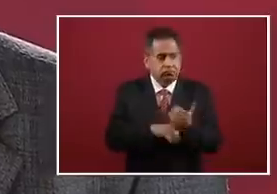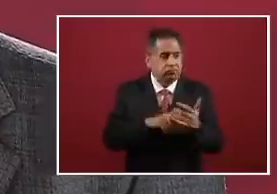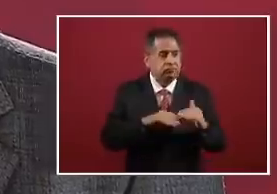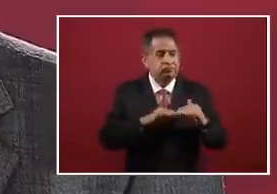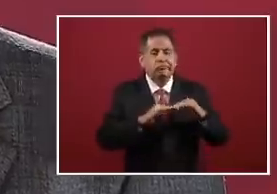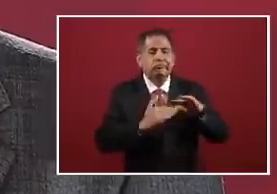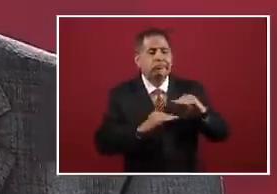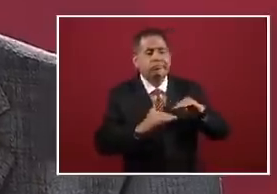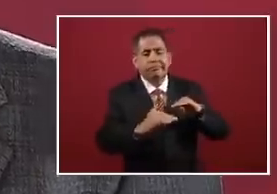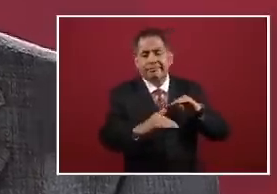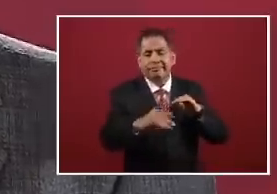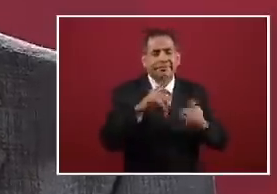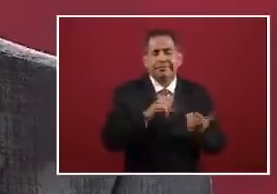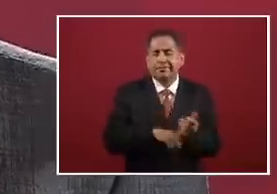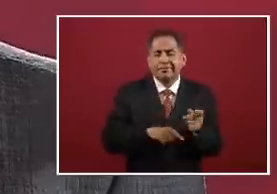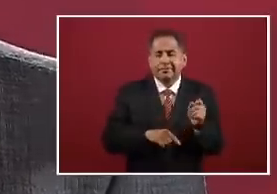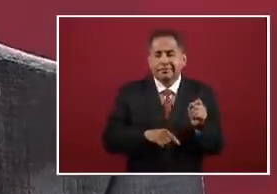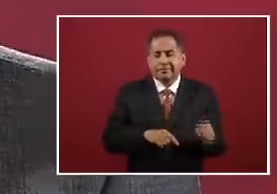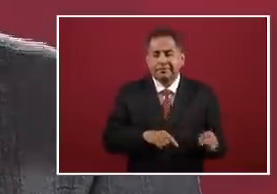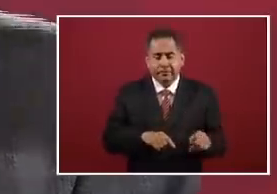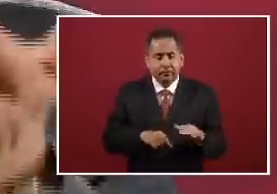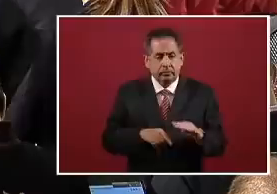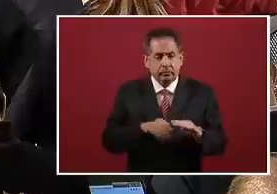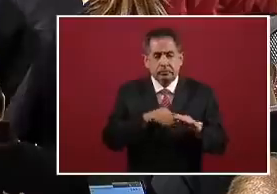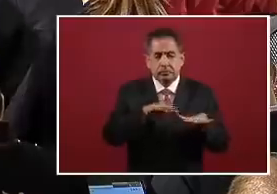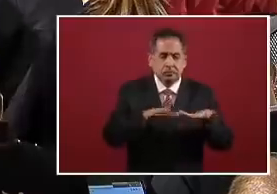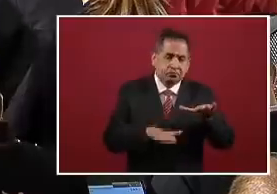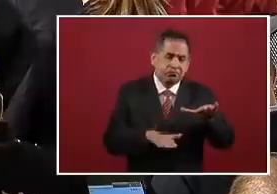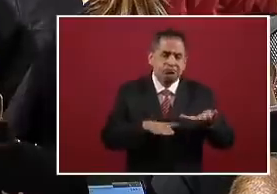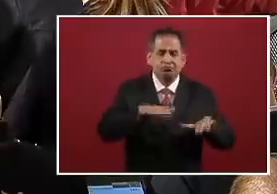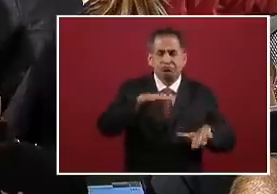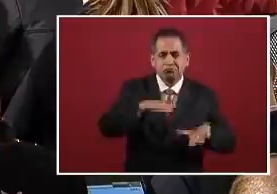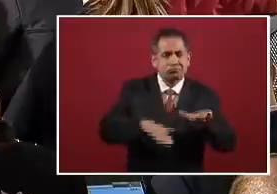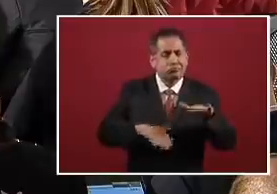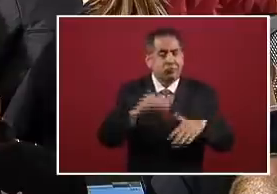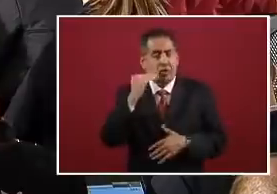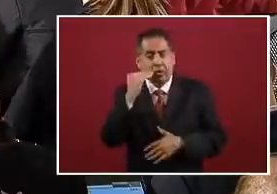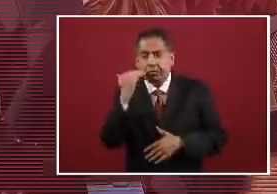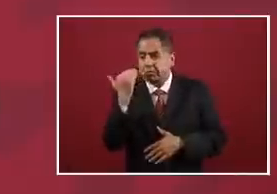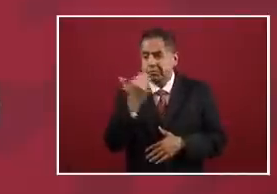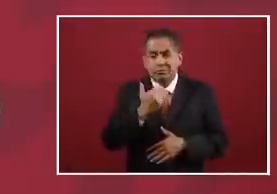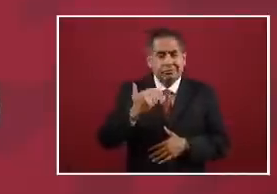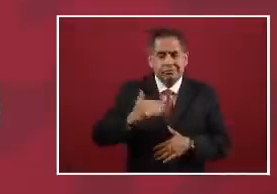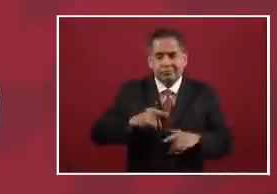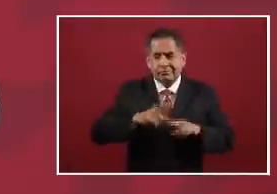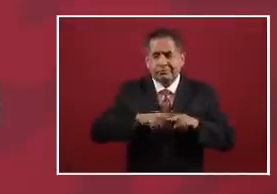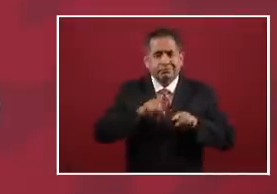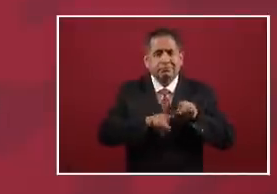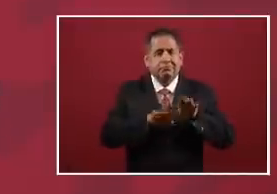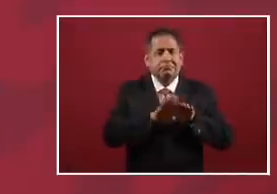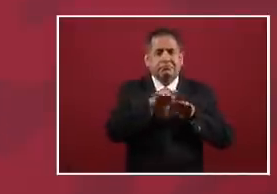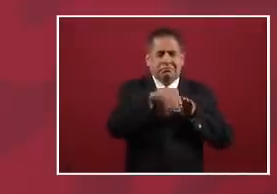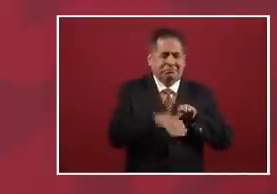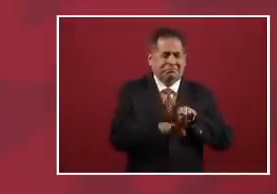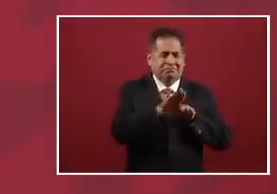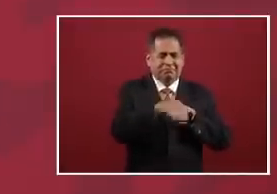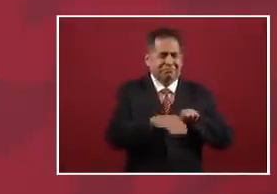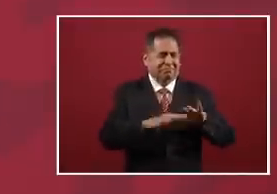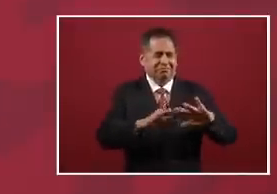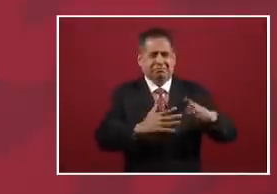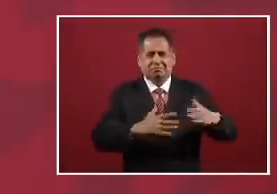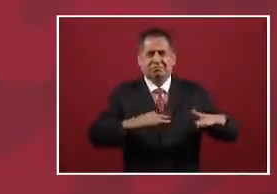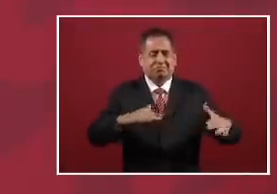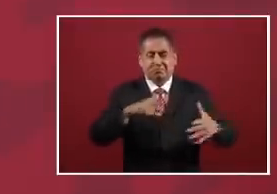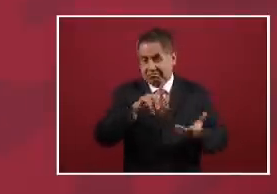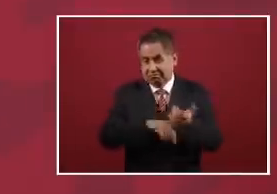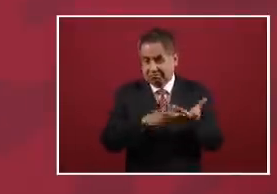terreno, es un terreno que se hunde, que sube, que baja, que se mueve diferencialmente.